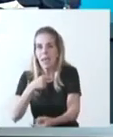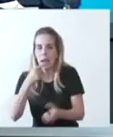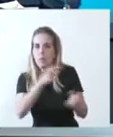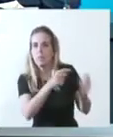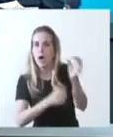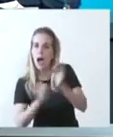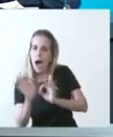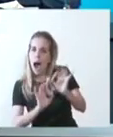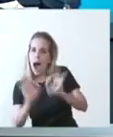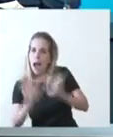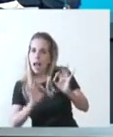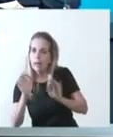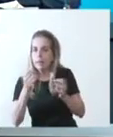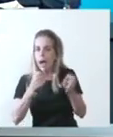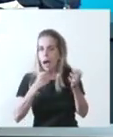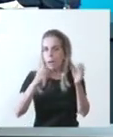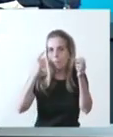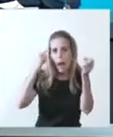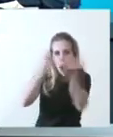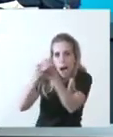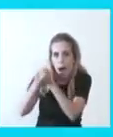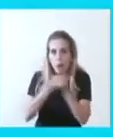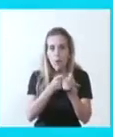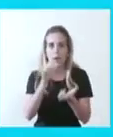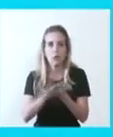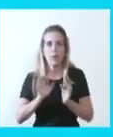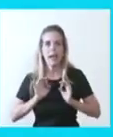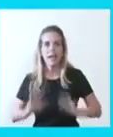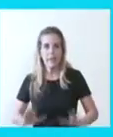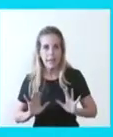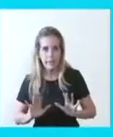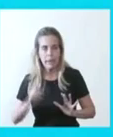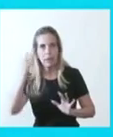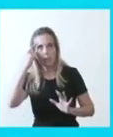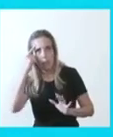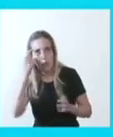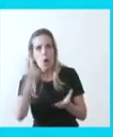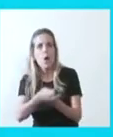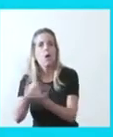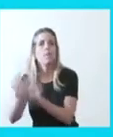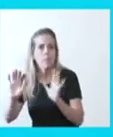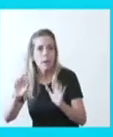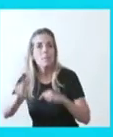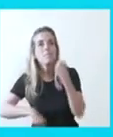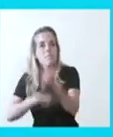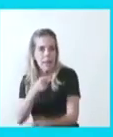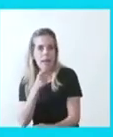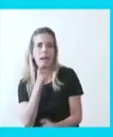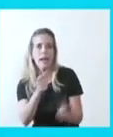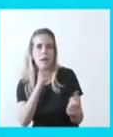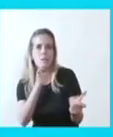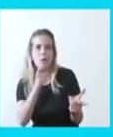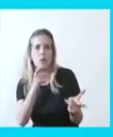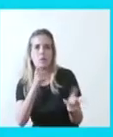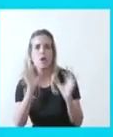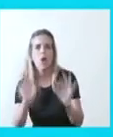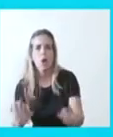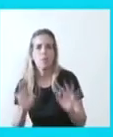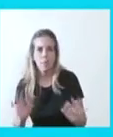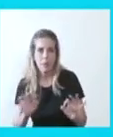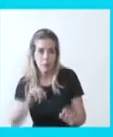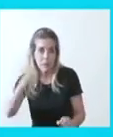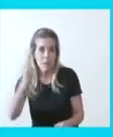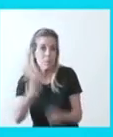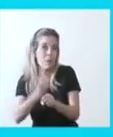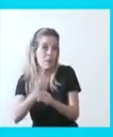mañana. Tenemos que cuantificar el costo y tenemos que ver cómo lo pagamos, todo eso, pero mañana va a tener respuesta a todo eso, después de la reunión del Gabinete